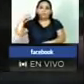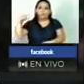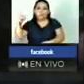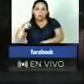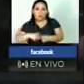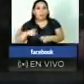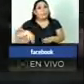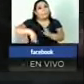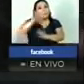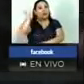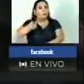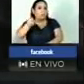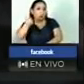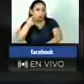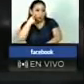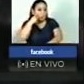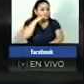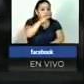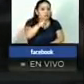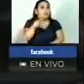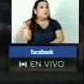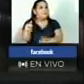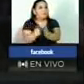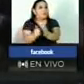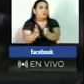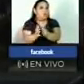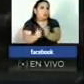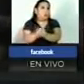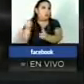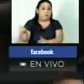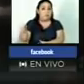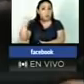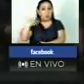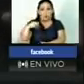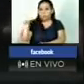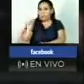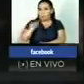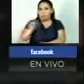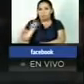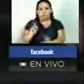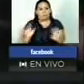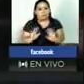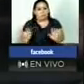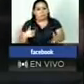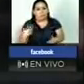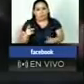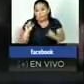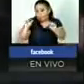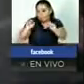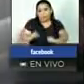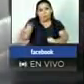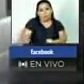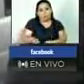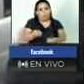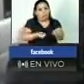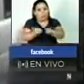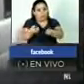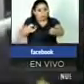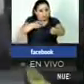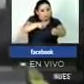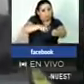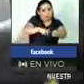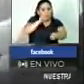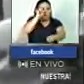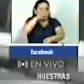con los de tránsito son los que tenemos que tener problemas porque dice que no estamos facultados o no tenemos nosotros la facultad de mover gente. Según la